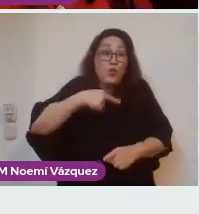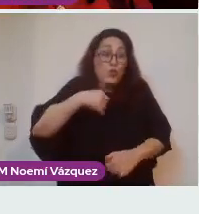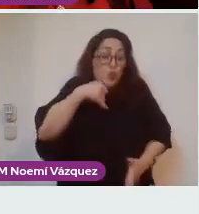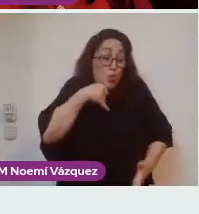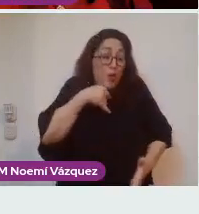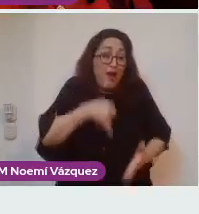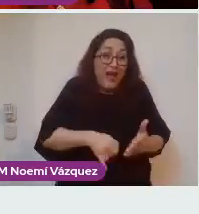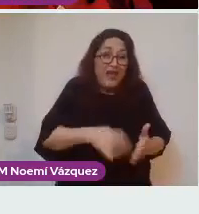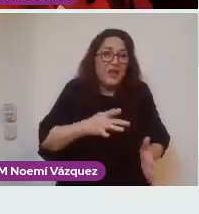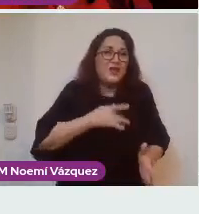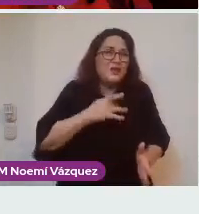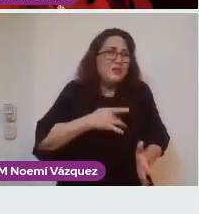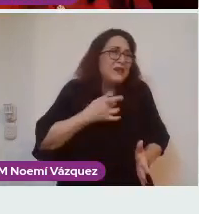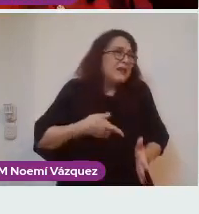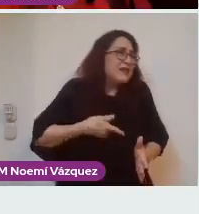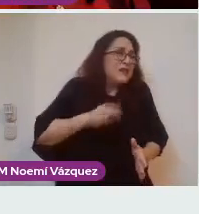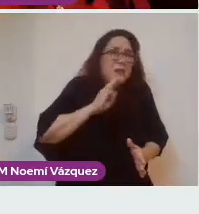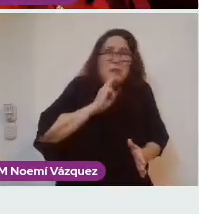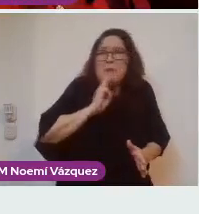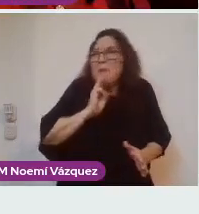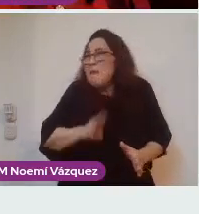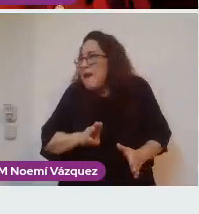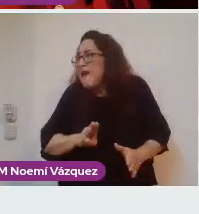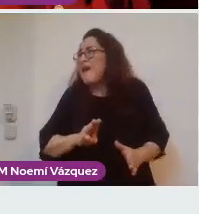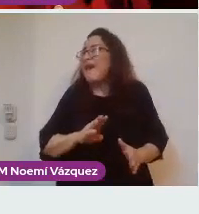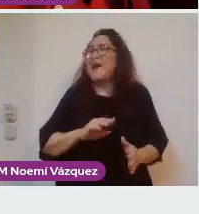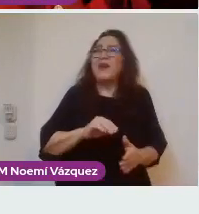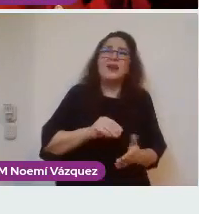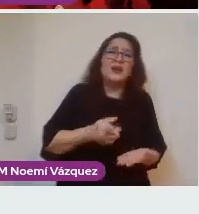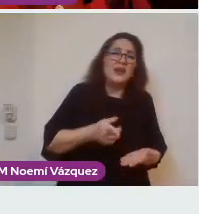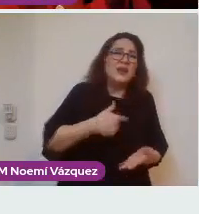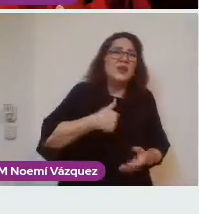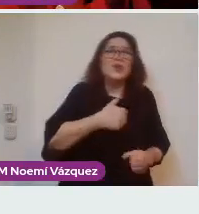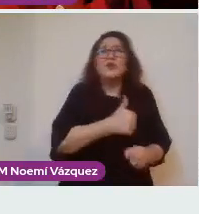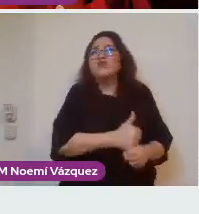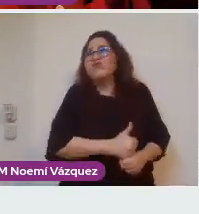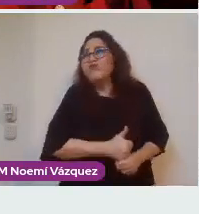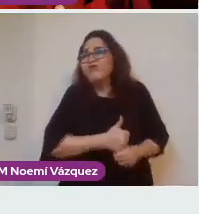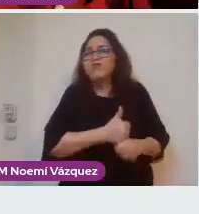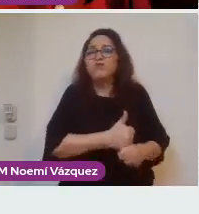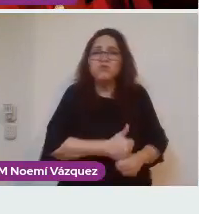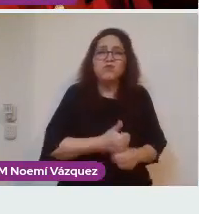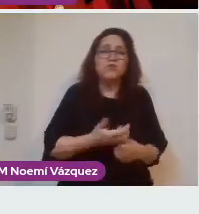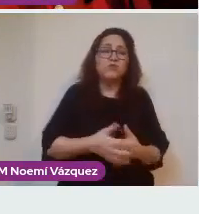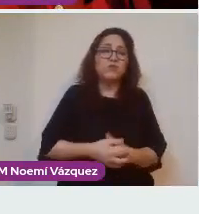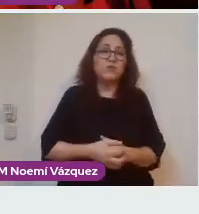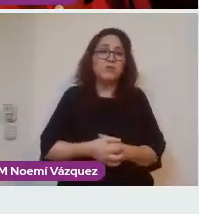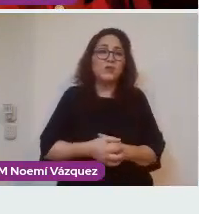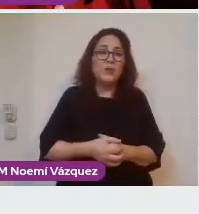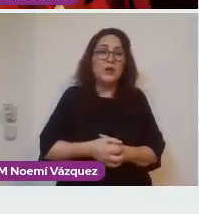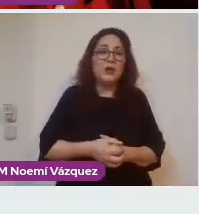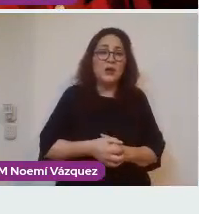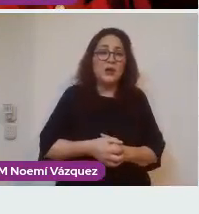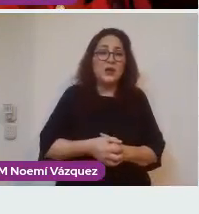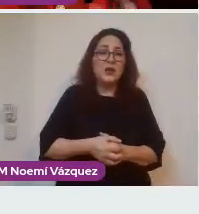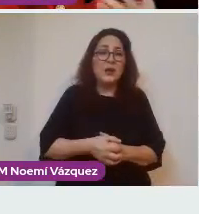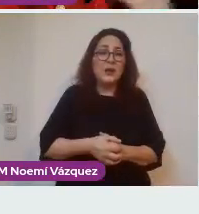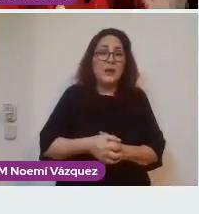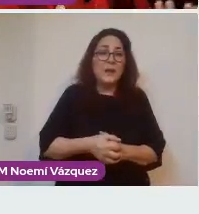problema es que el yo, en una sociedad de consumo, meritocrática, de demandas de estereotipos a